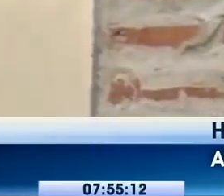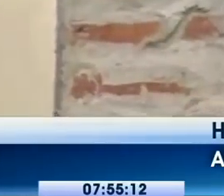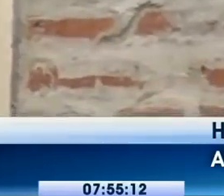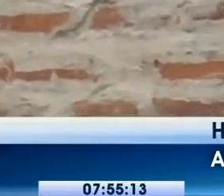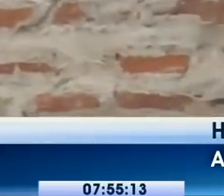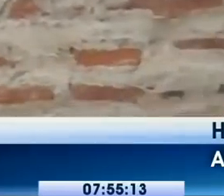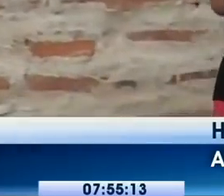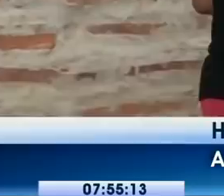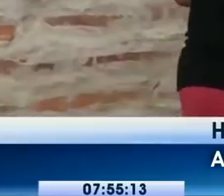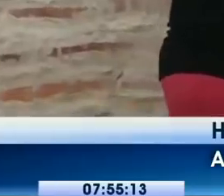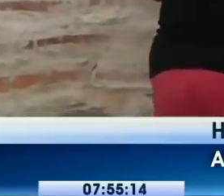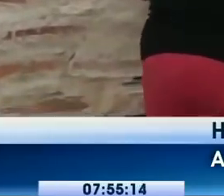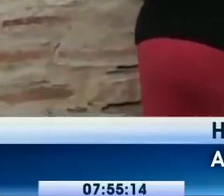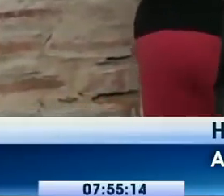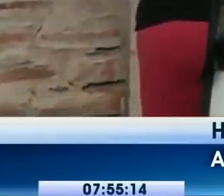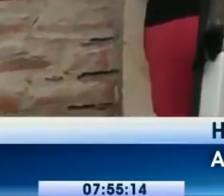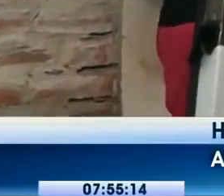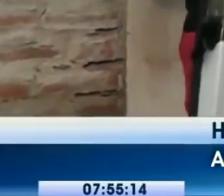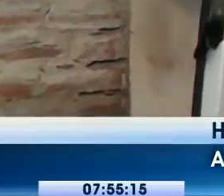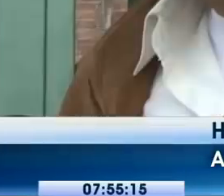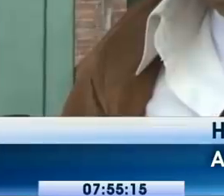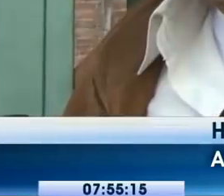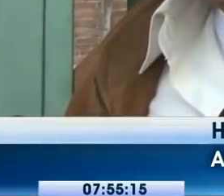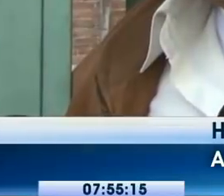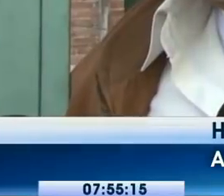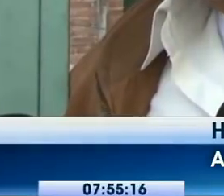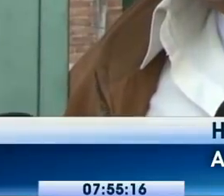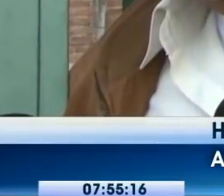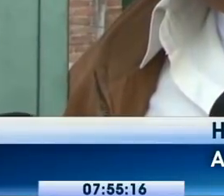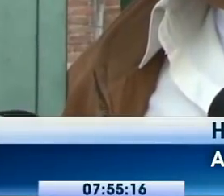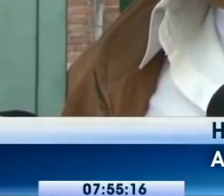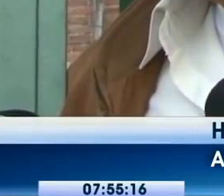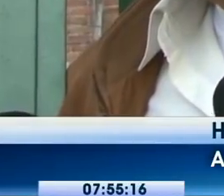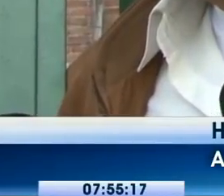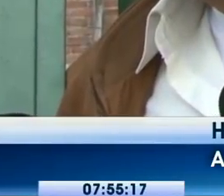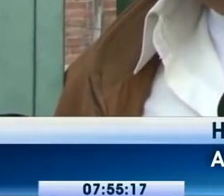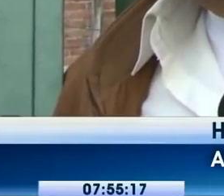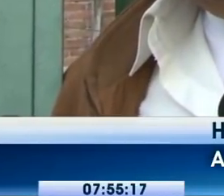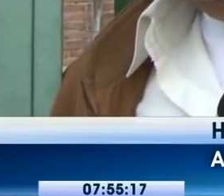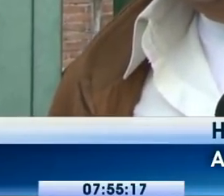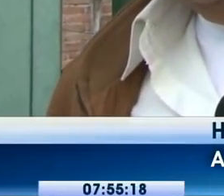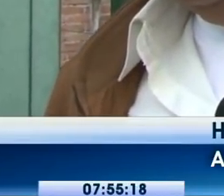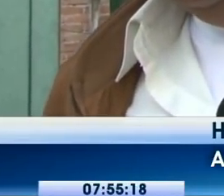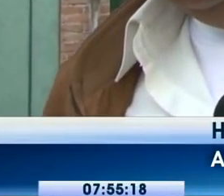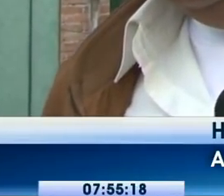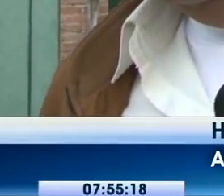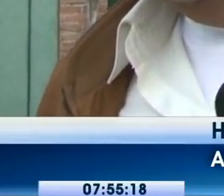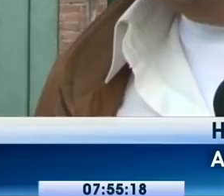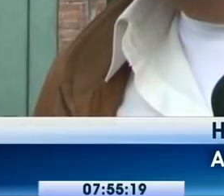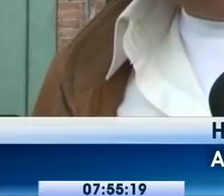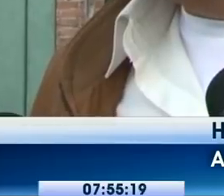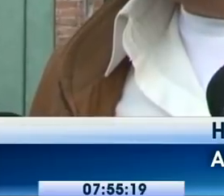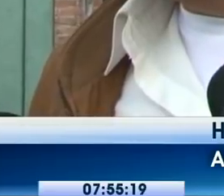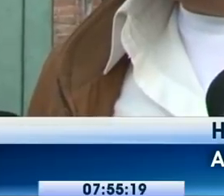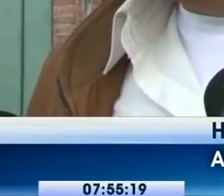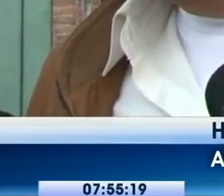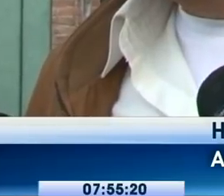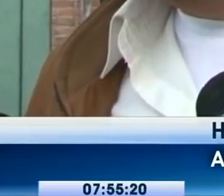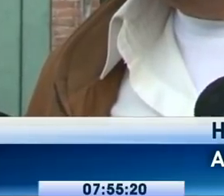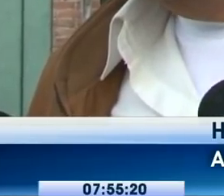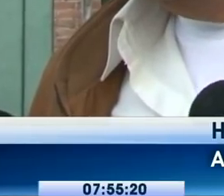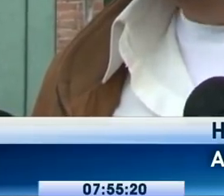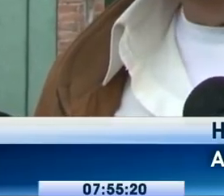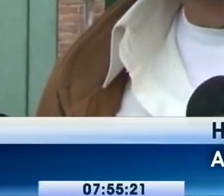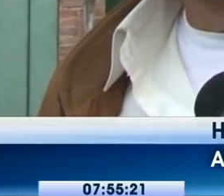Simplemente tomó la determinación de autoeliminarse. Porque el tiempo está fregado. No hay trabajo. Y